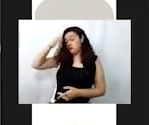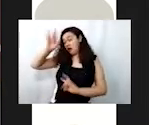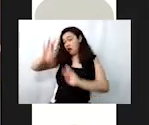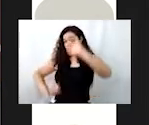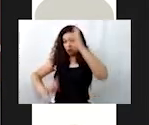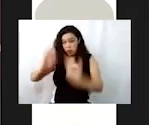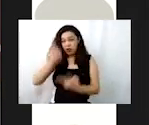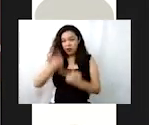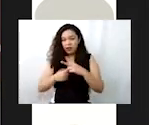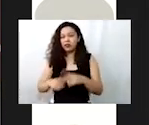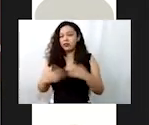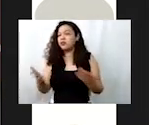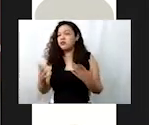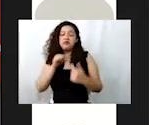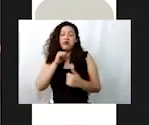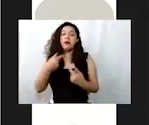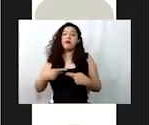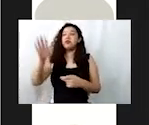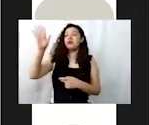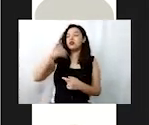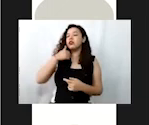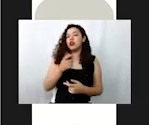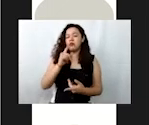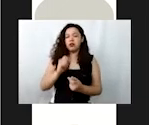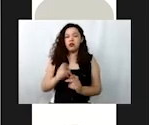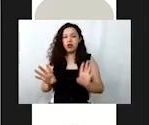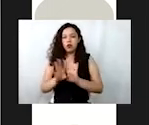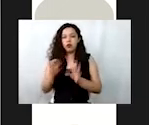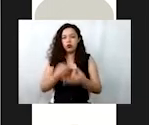de hoy solidaridad también es revolución.